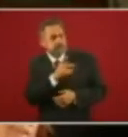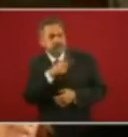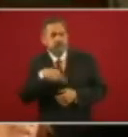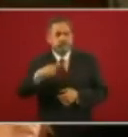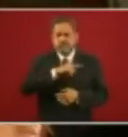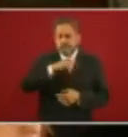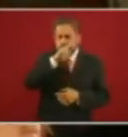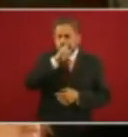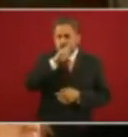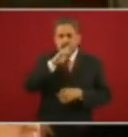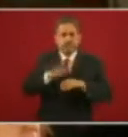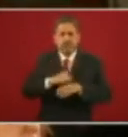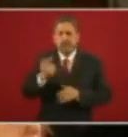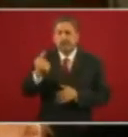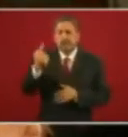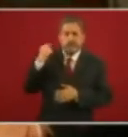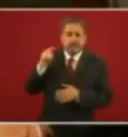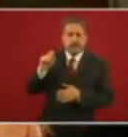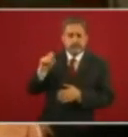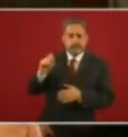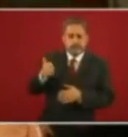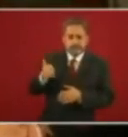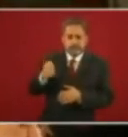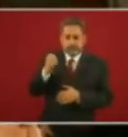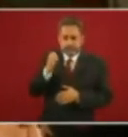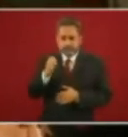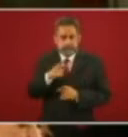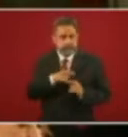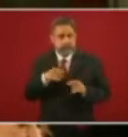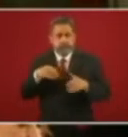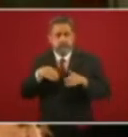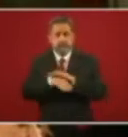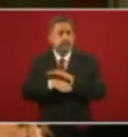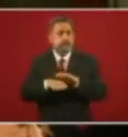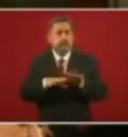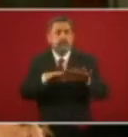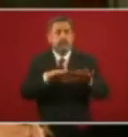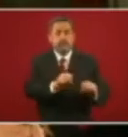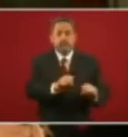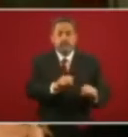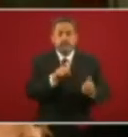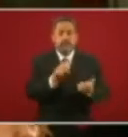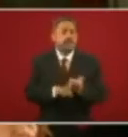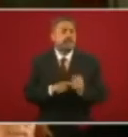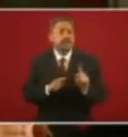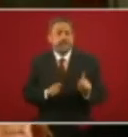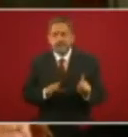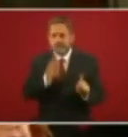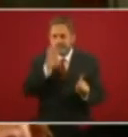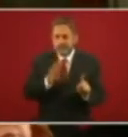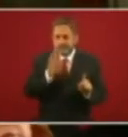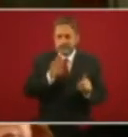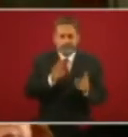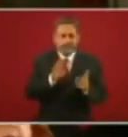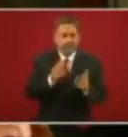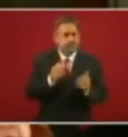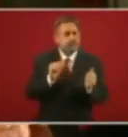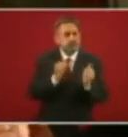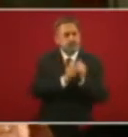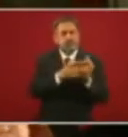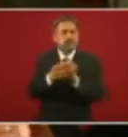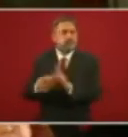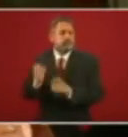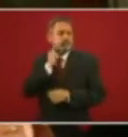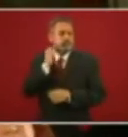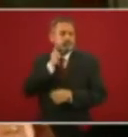preocupación porque el pasado 26 de enero esta mina fue tomada pues por personas que al parecer están identificadas con el senador